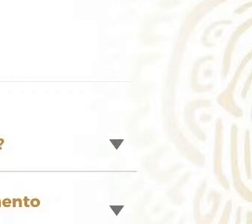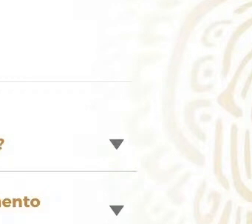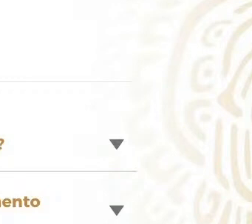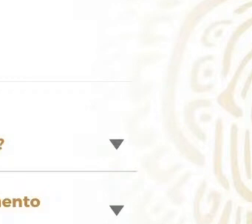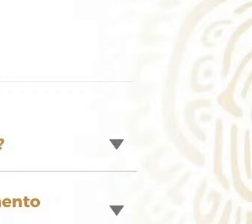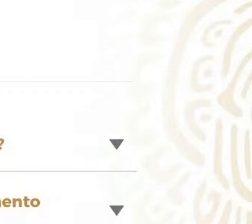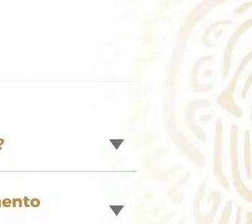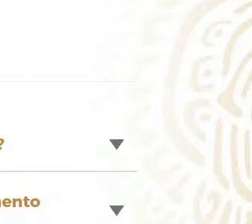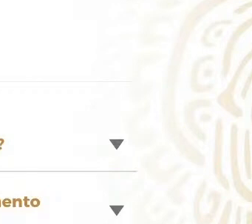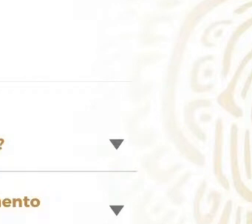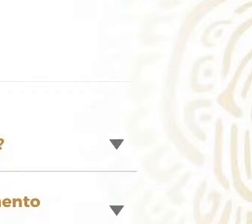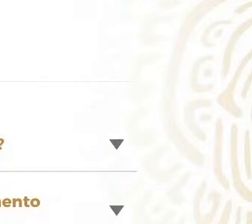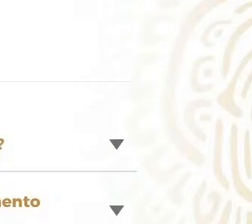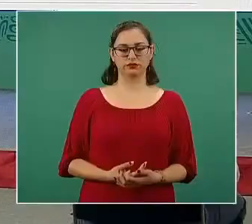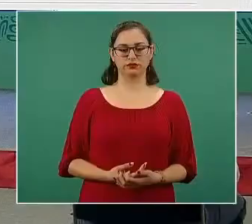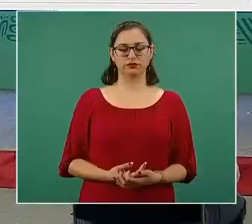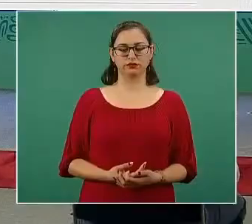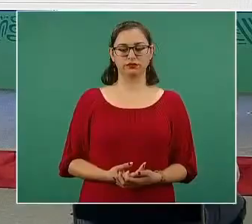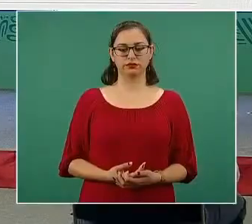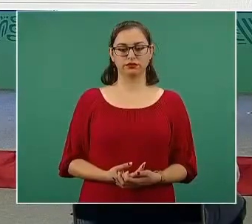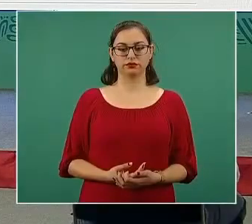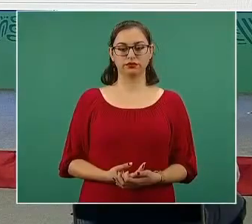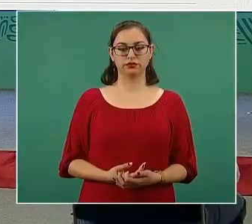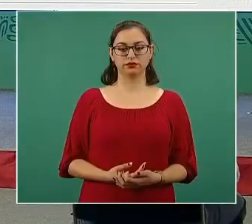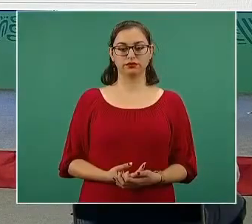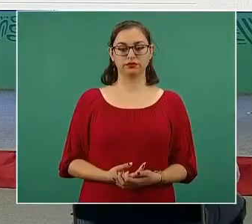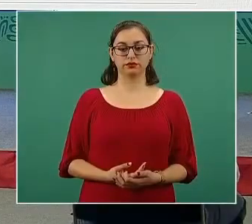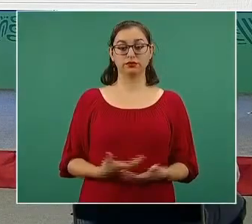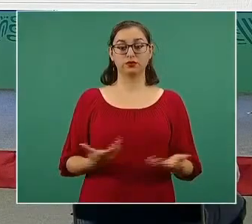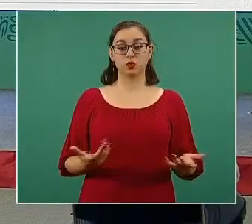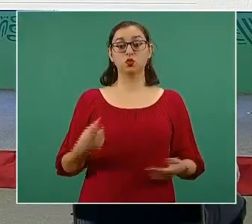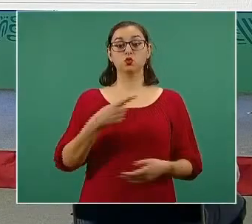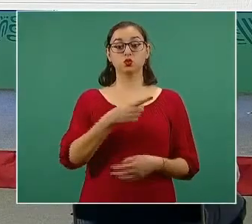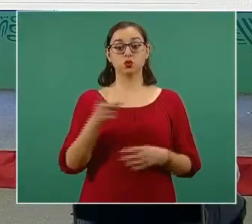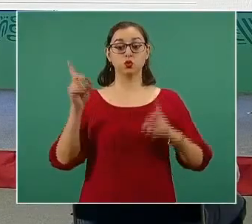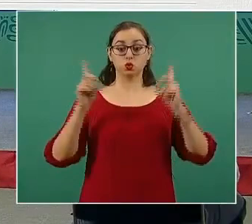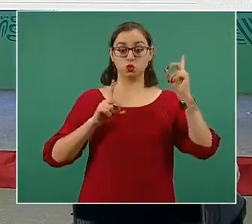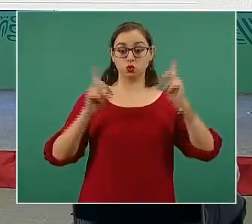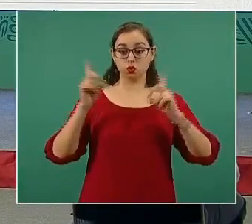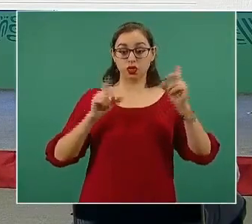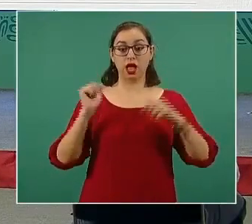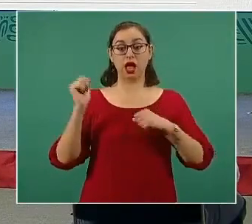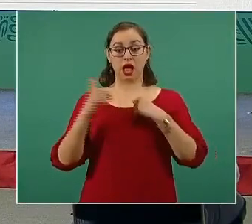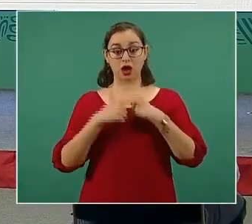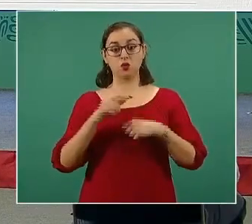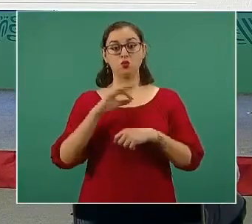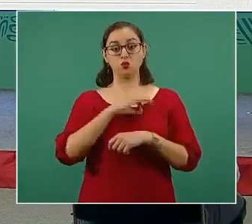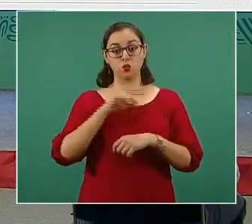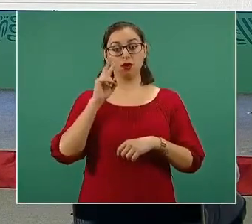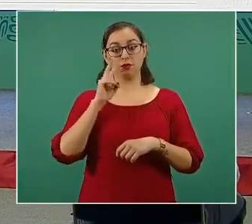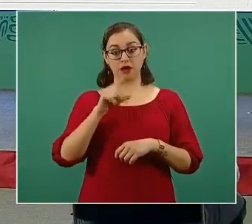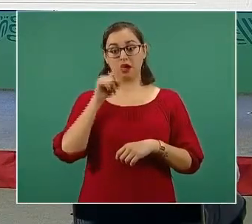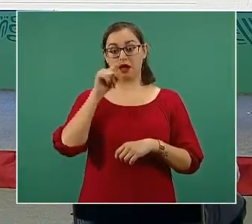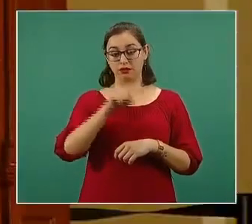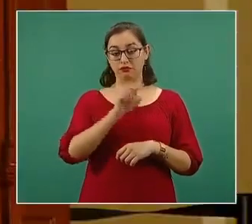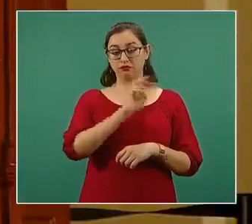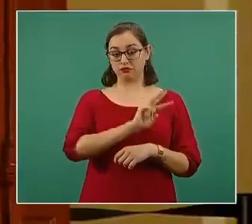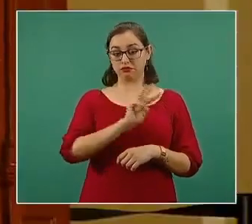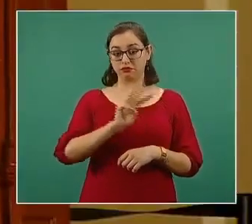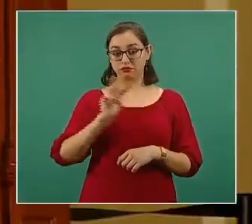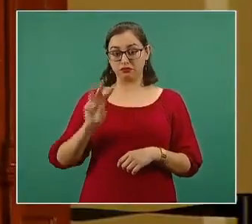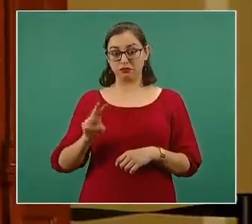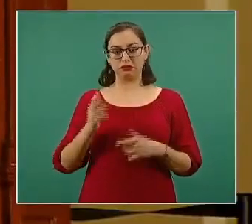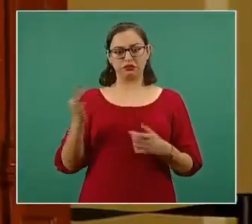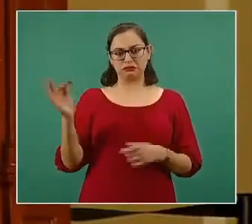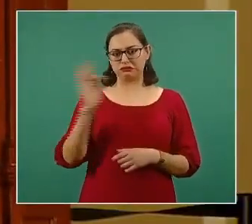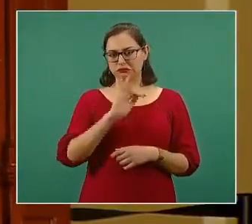aquí usted puede resolver probablemente algunas de las dudas que tenga, y si aquí no se resuelve la duda, entonces existen